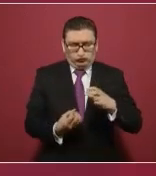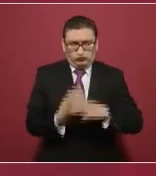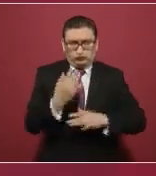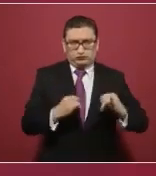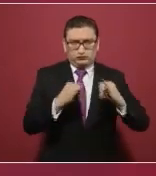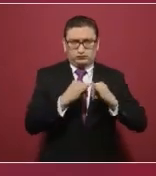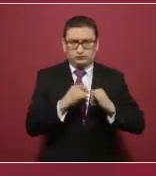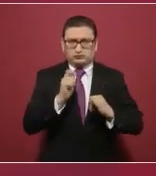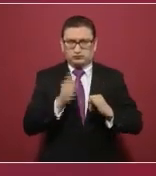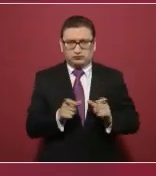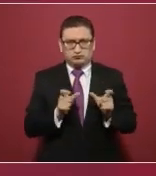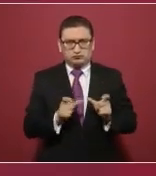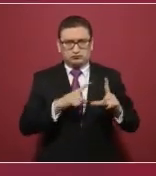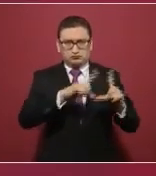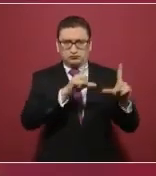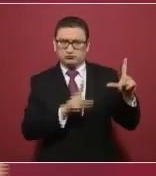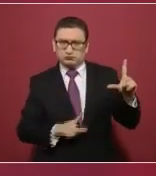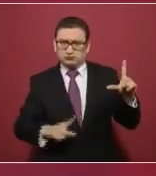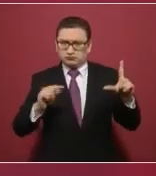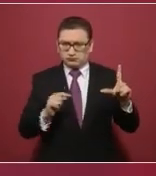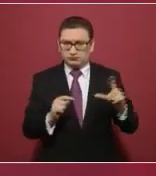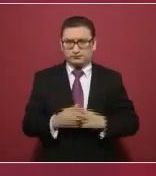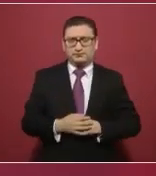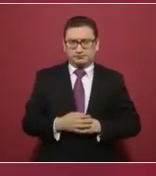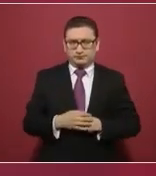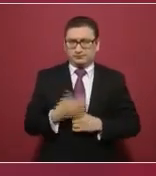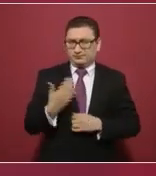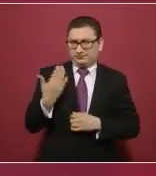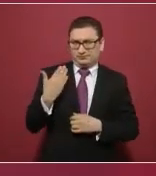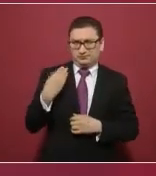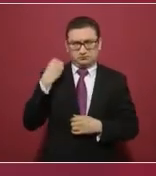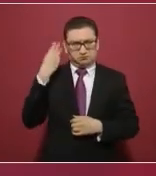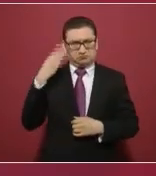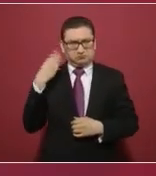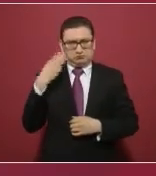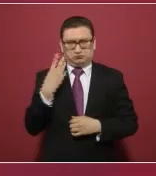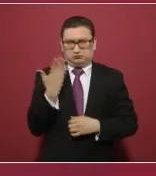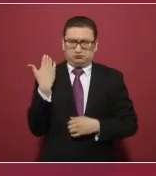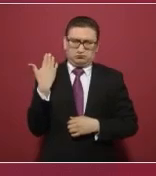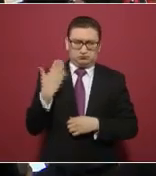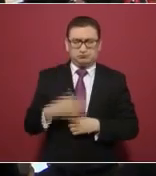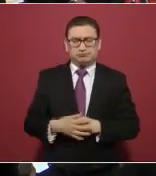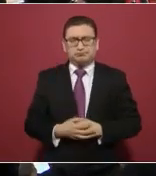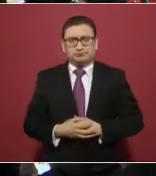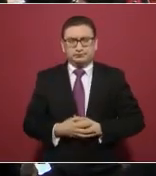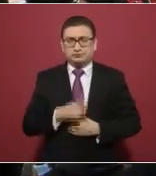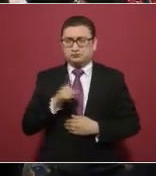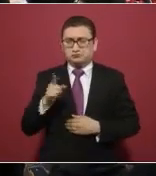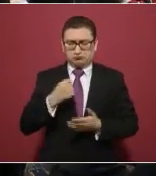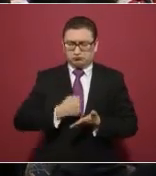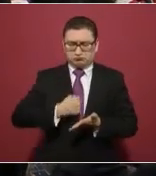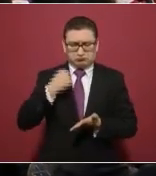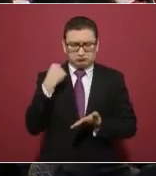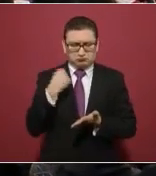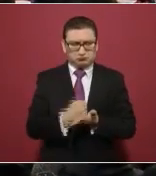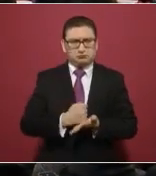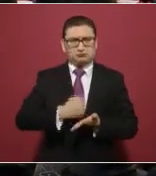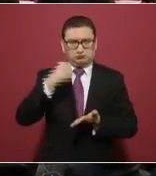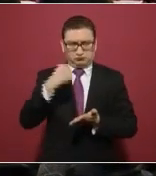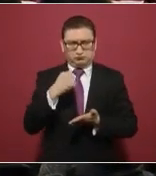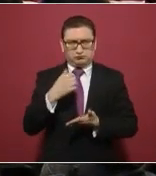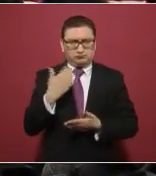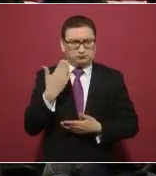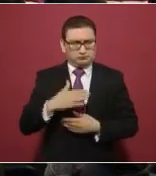la Guardia Nacional, que recién en marzo, hace apenas unas semanas, fuese aprobada por unanimidad de las